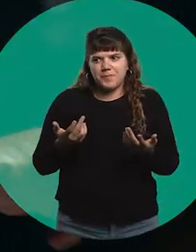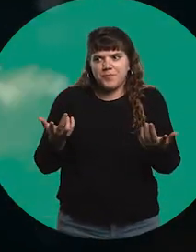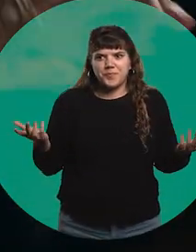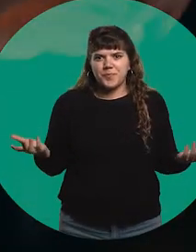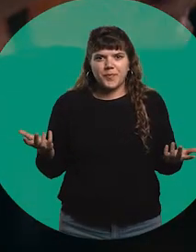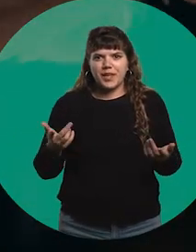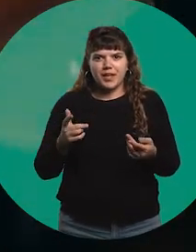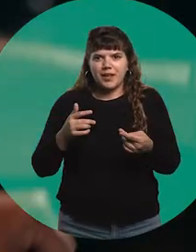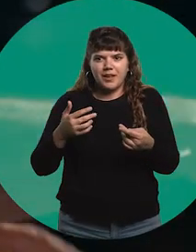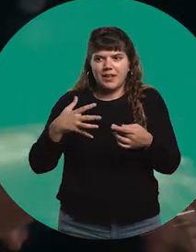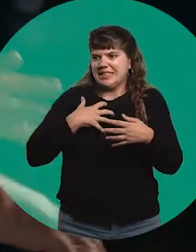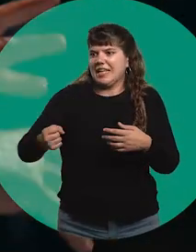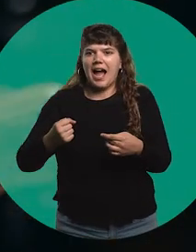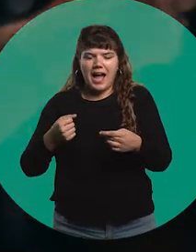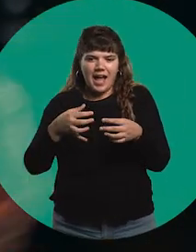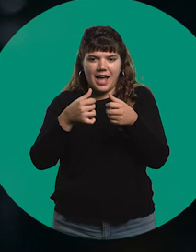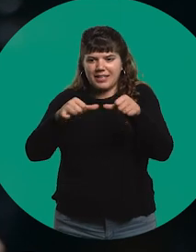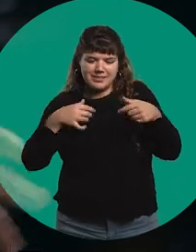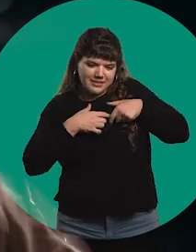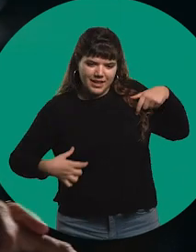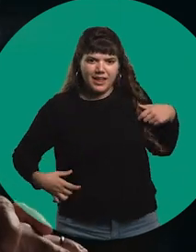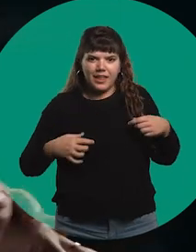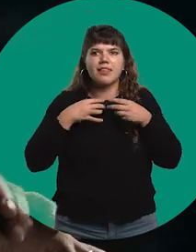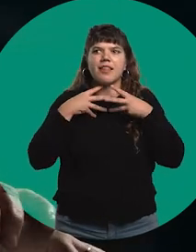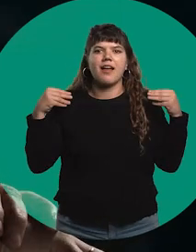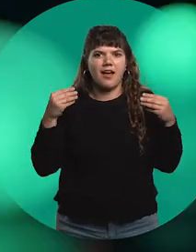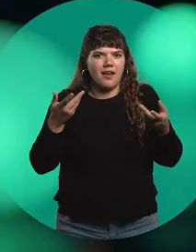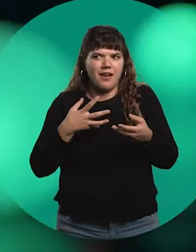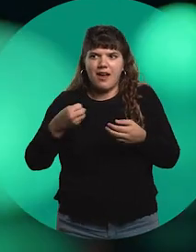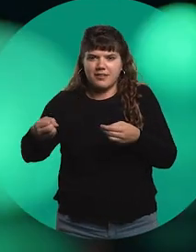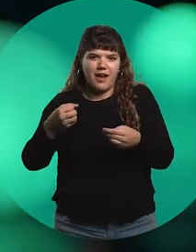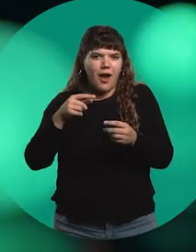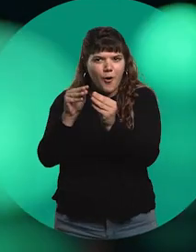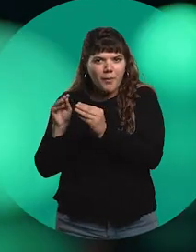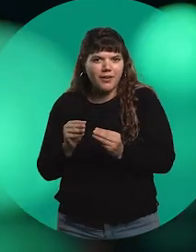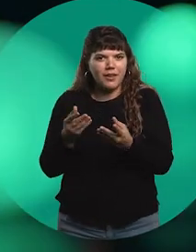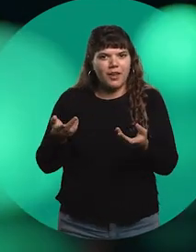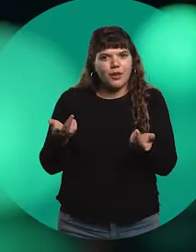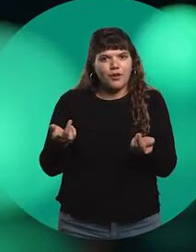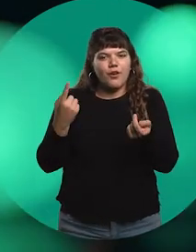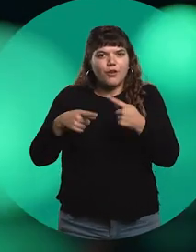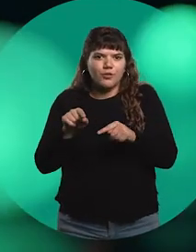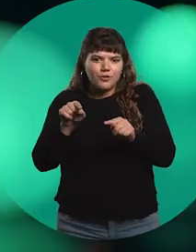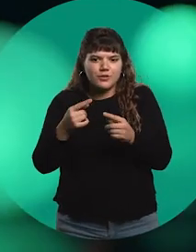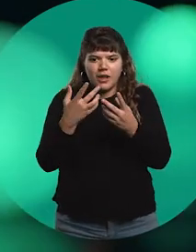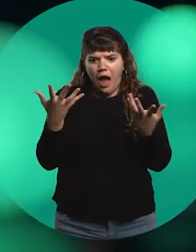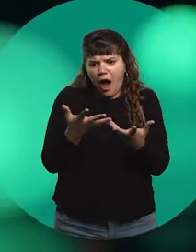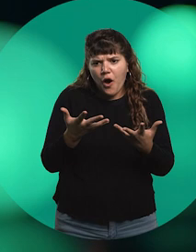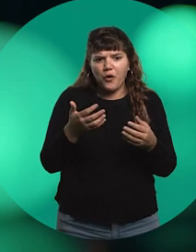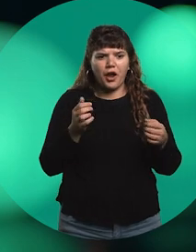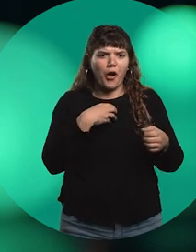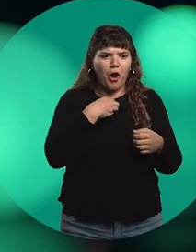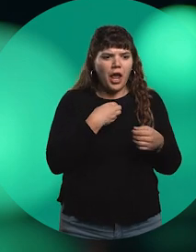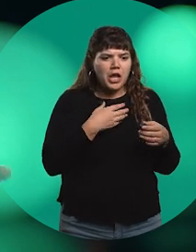desatarle las cintas, las niñas, ¿no? De la túnica. Hoy por hoy, muchos colegios, tienen un patio